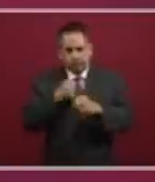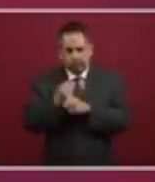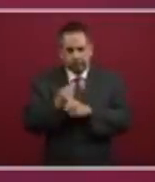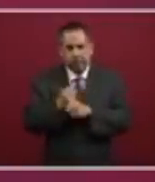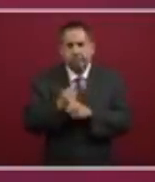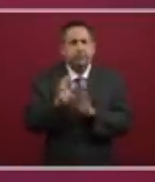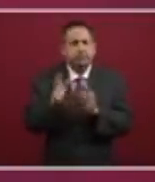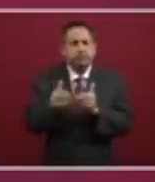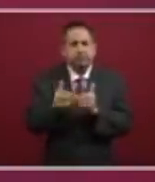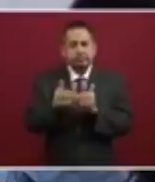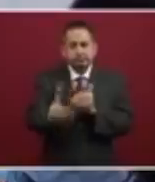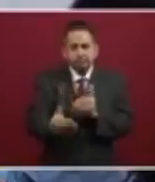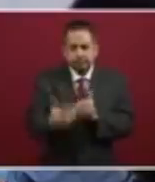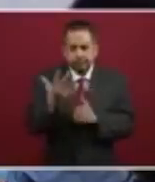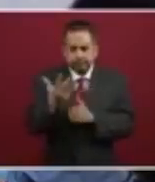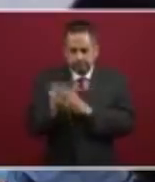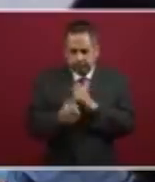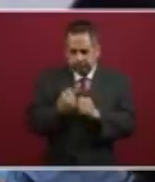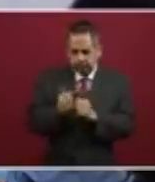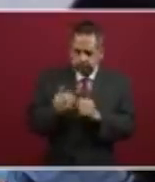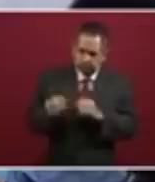amplía a 5.